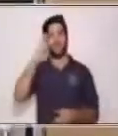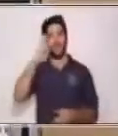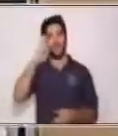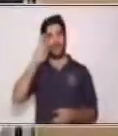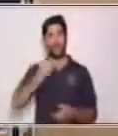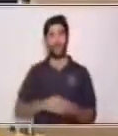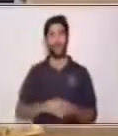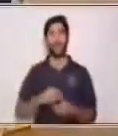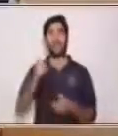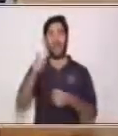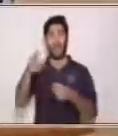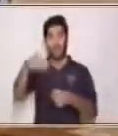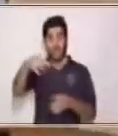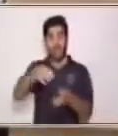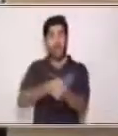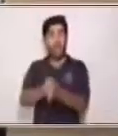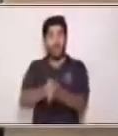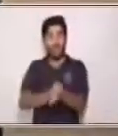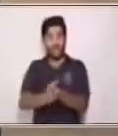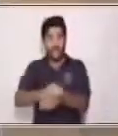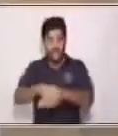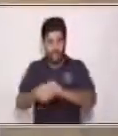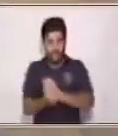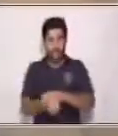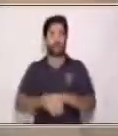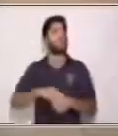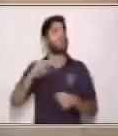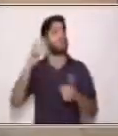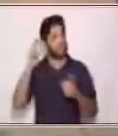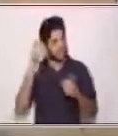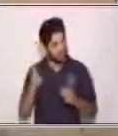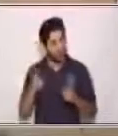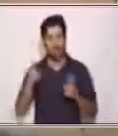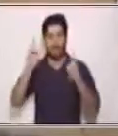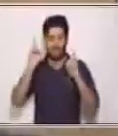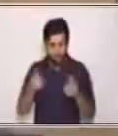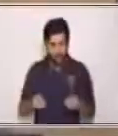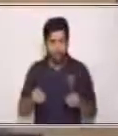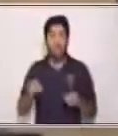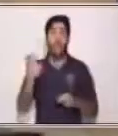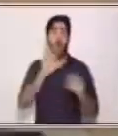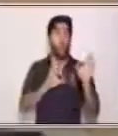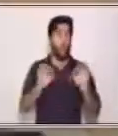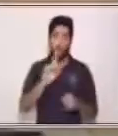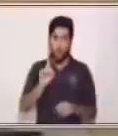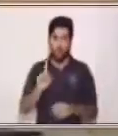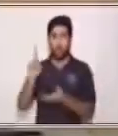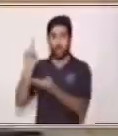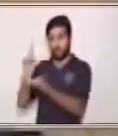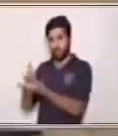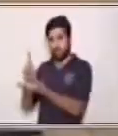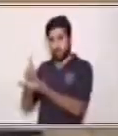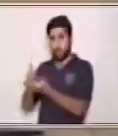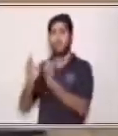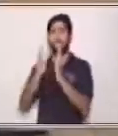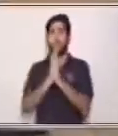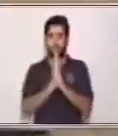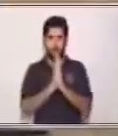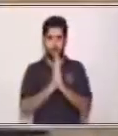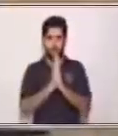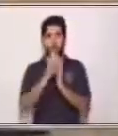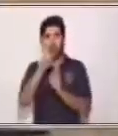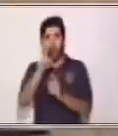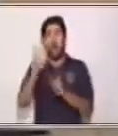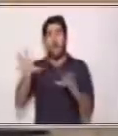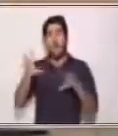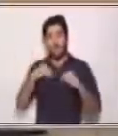manos constantemente con agua y jabón o utiliza gel antibacterial y frota muy bien tus manos. Por favor, atiende todas